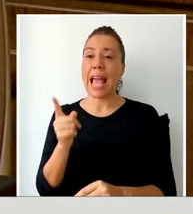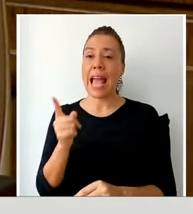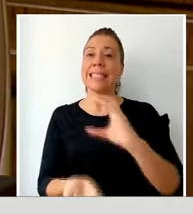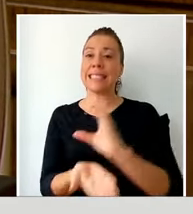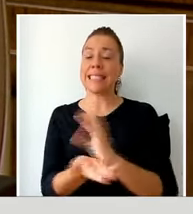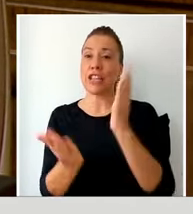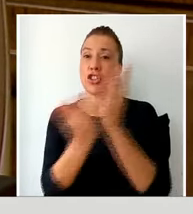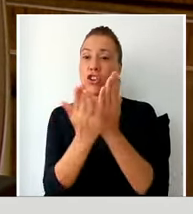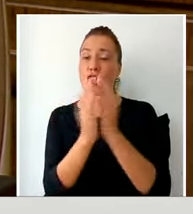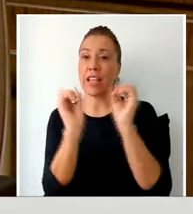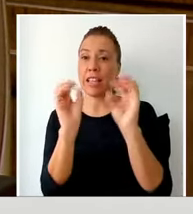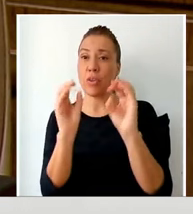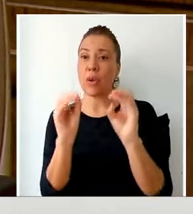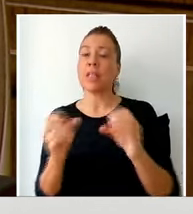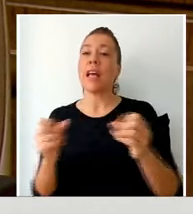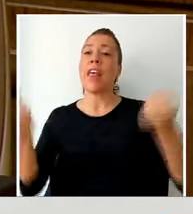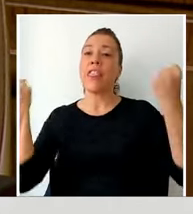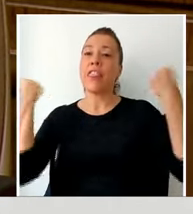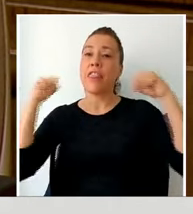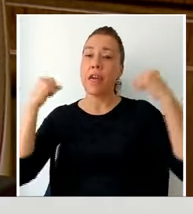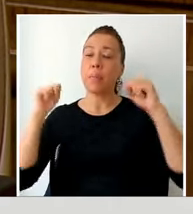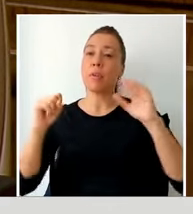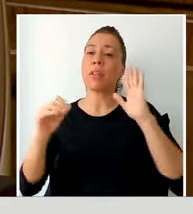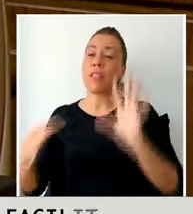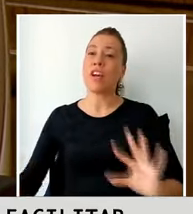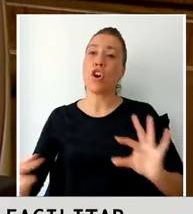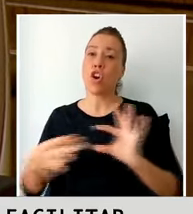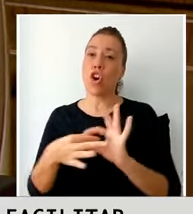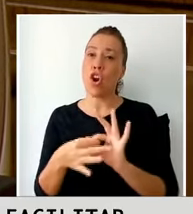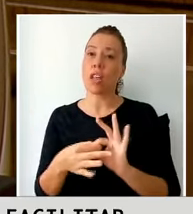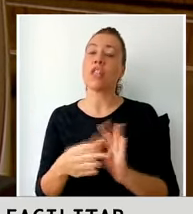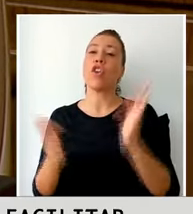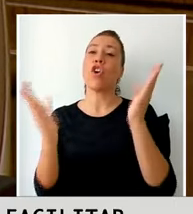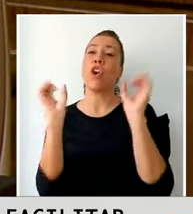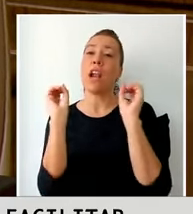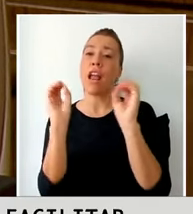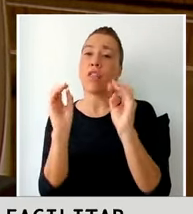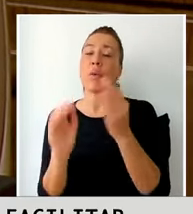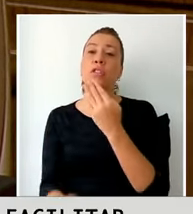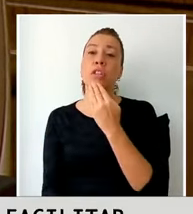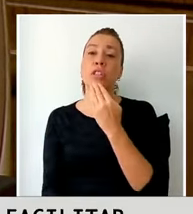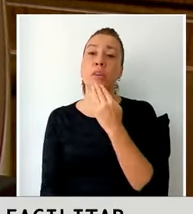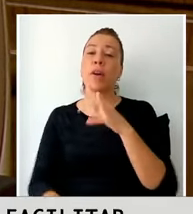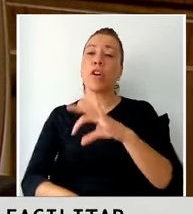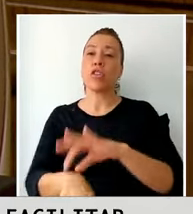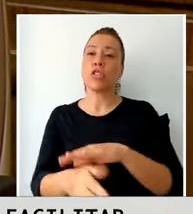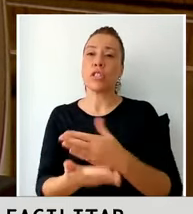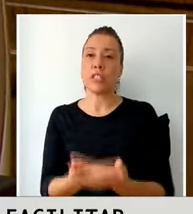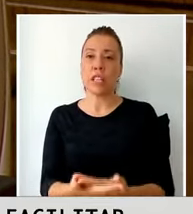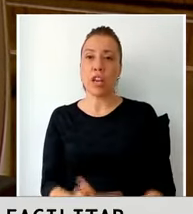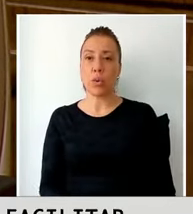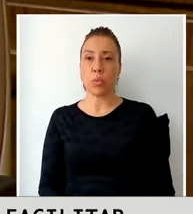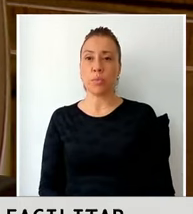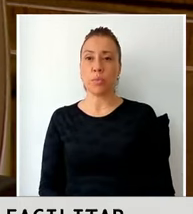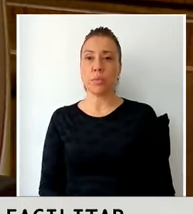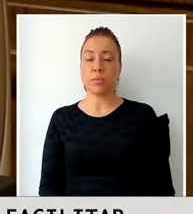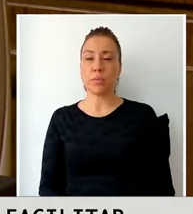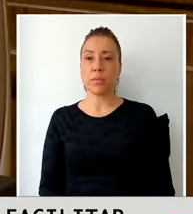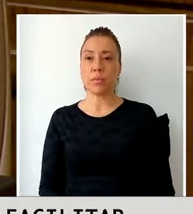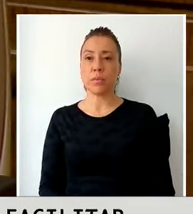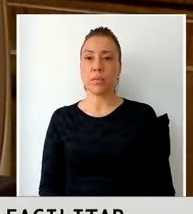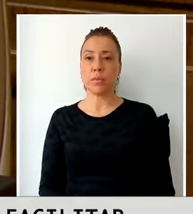el deporte tiene que estar Unidos con la educación y también con la salud y en base a eso también eh presidenta